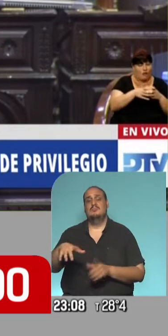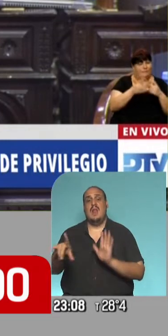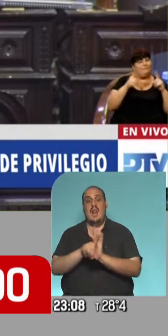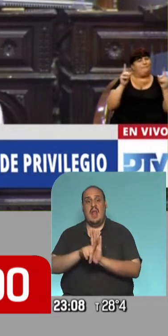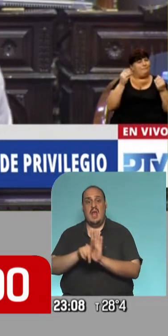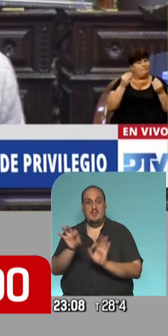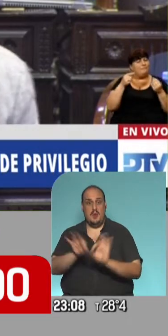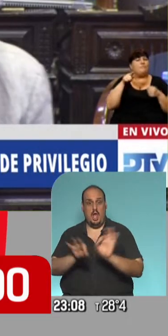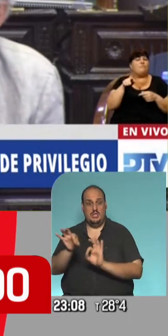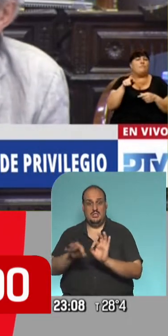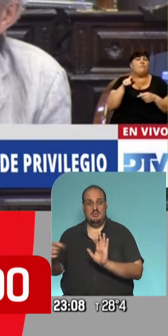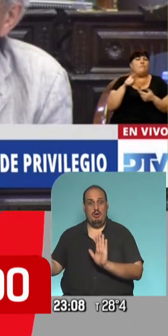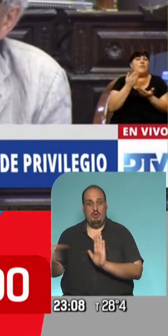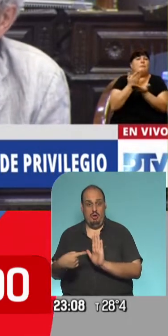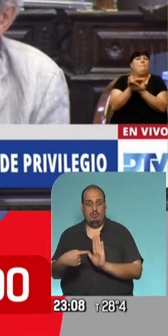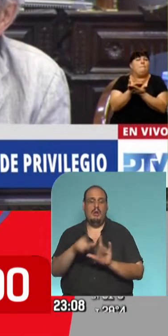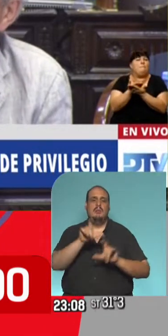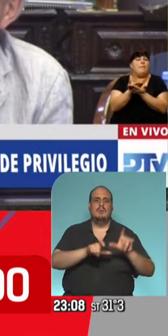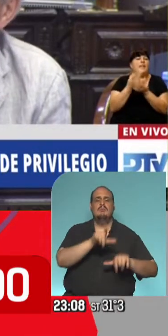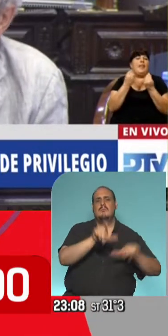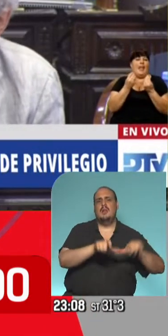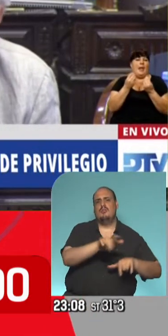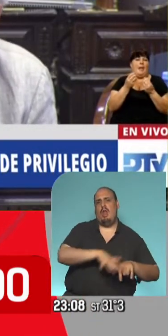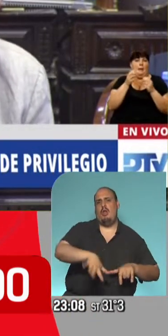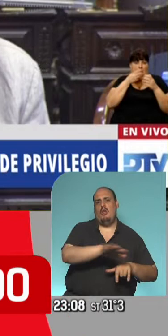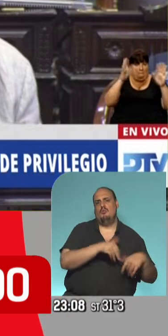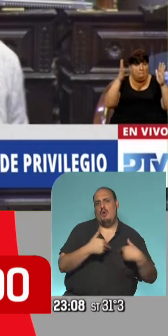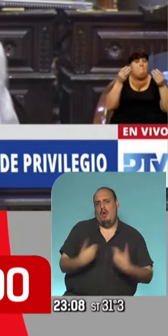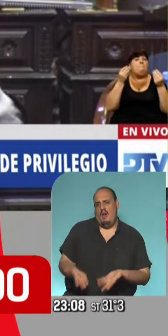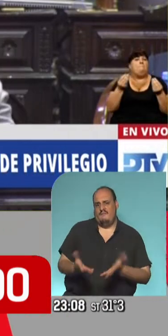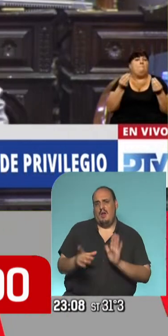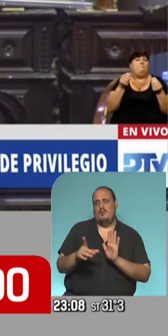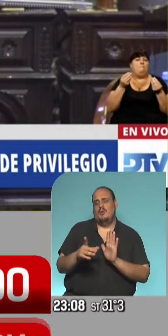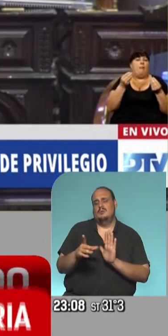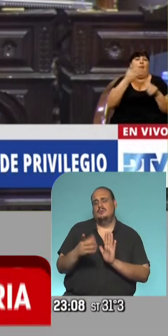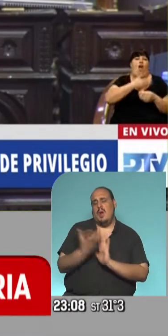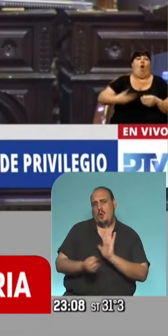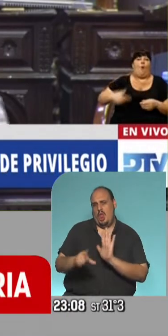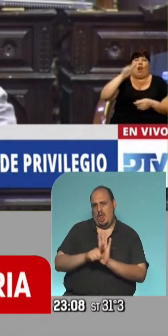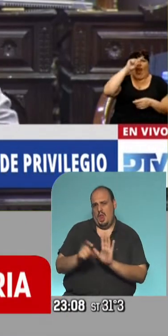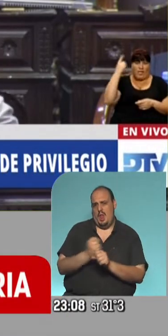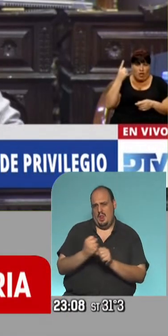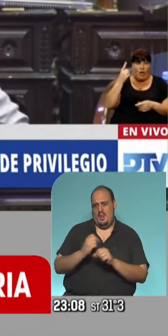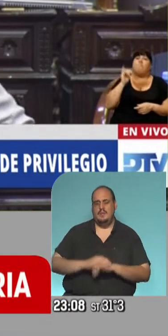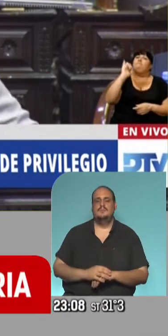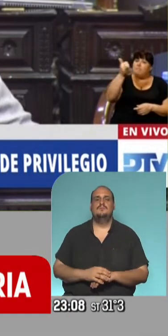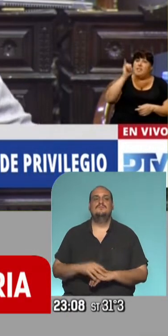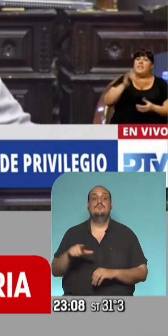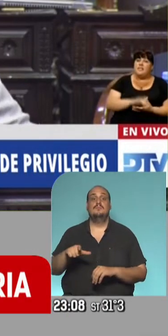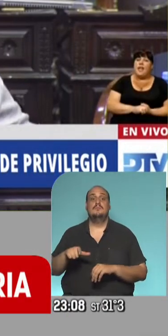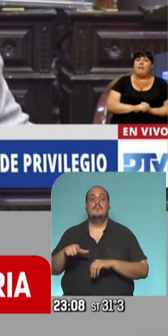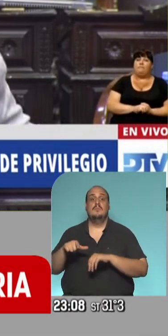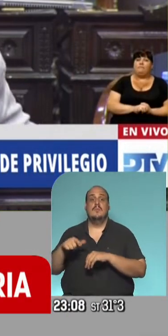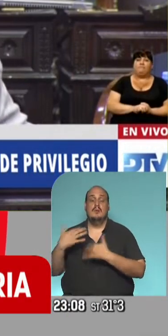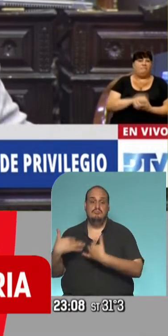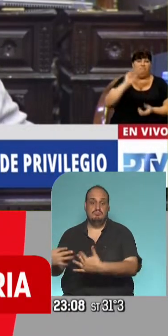este proyecto de interrupción voluntaria del embarazo, como aquellas que están a favor de que se legalice el aborto. Y en minutos más estaremos, por supuesto, hablando con ellos. Con una movilización que no solo tiene